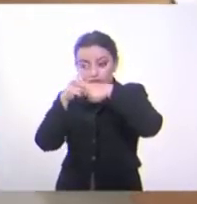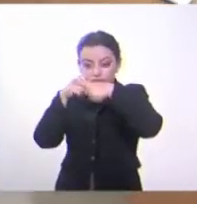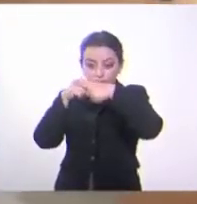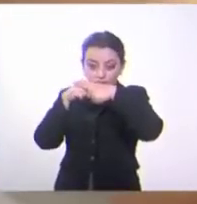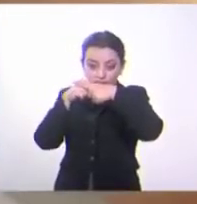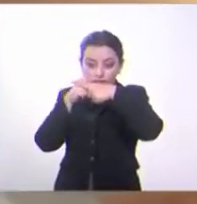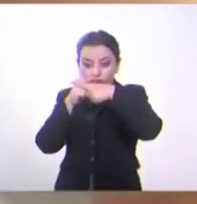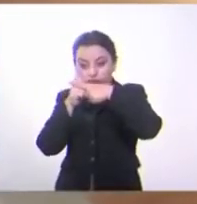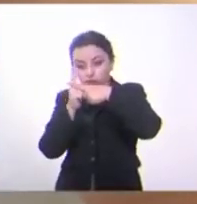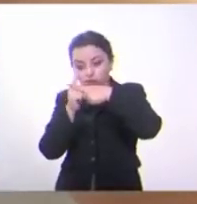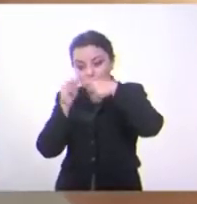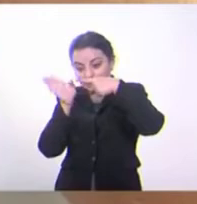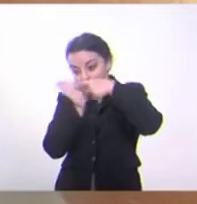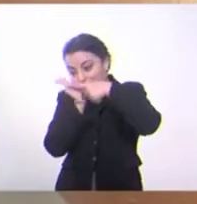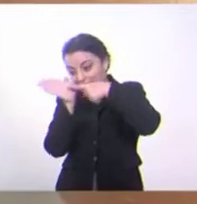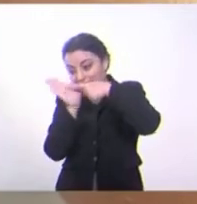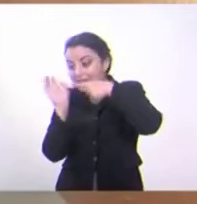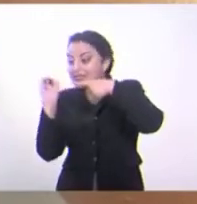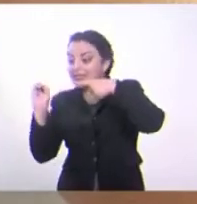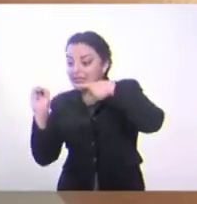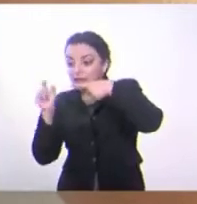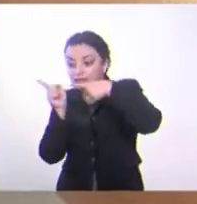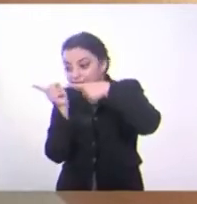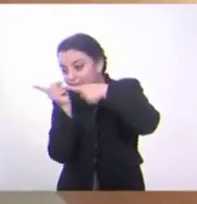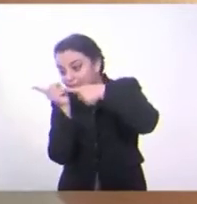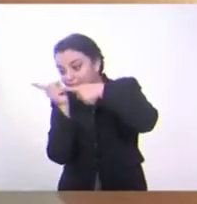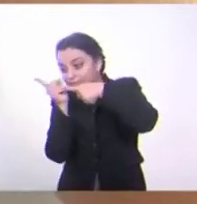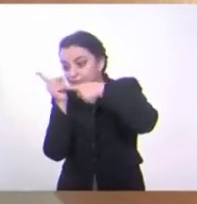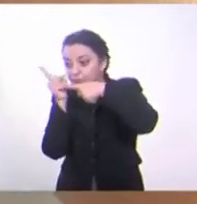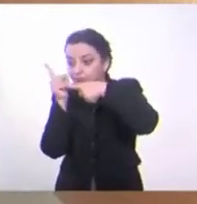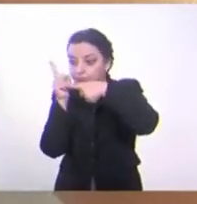triángulo. Damos